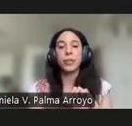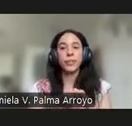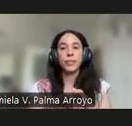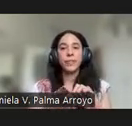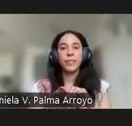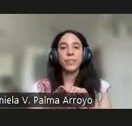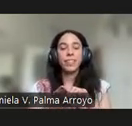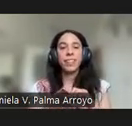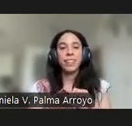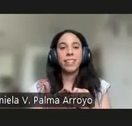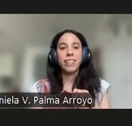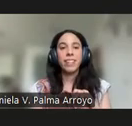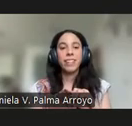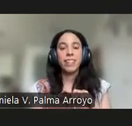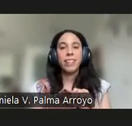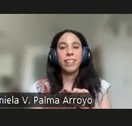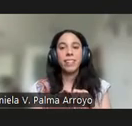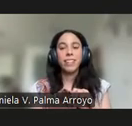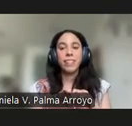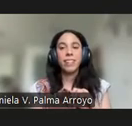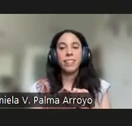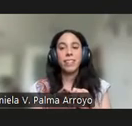ese icono.